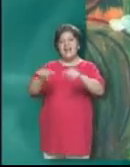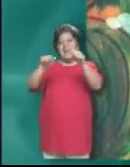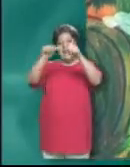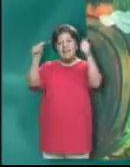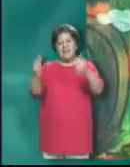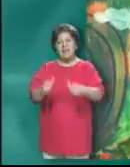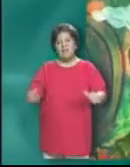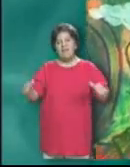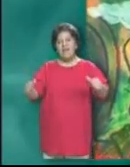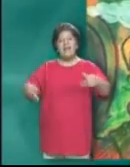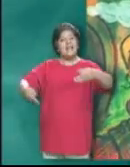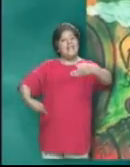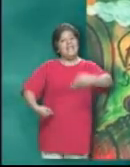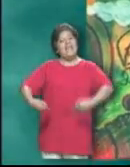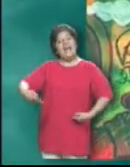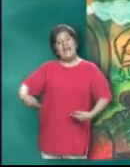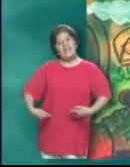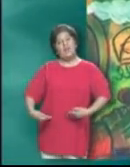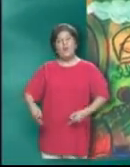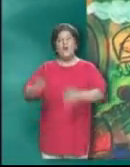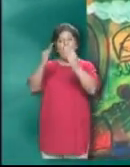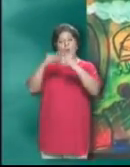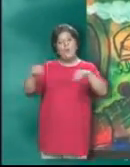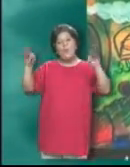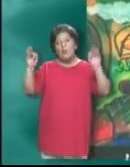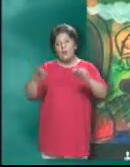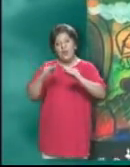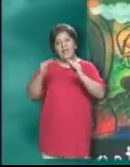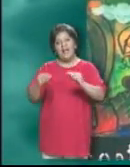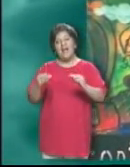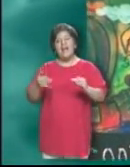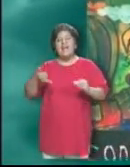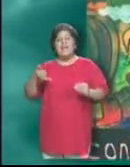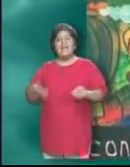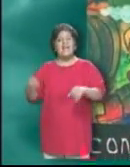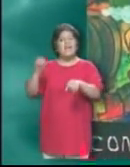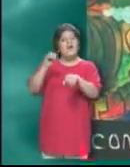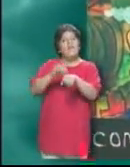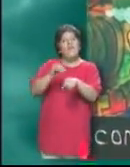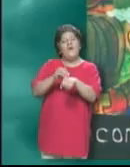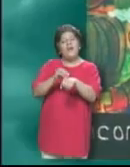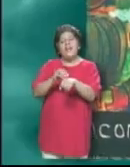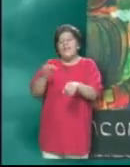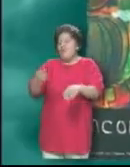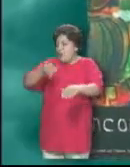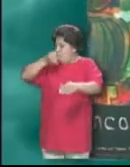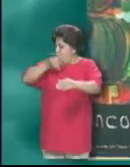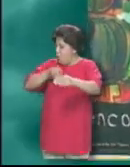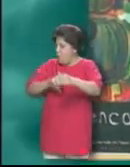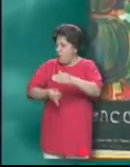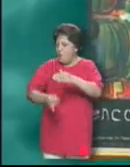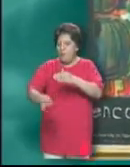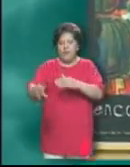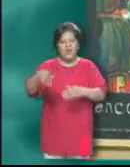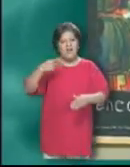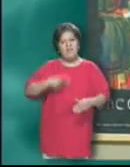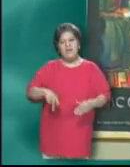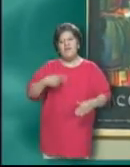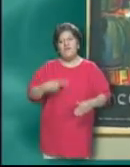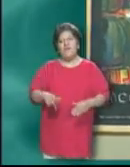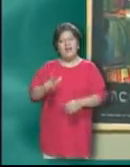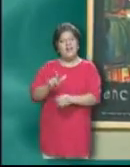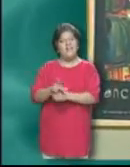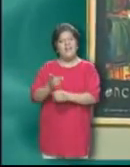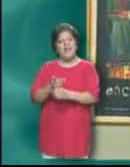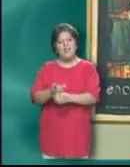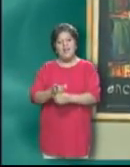hacen teatro, hacen música y sobre todo tratan de plasmar su más profunda esencia